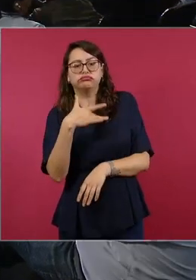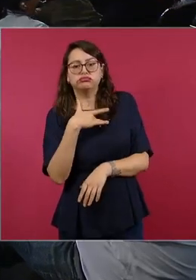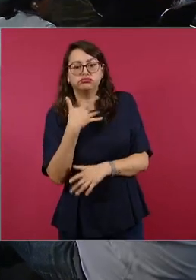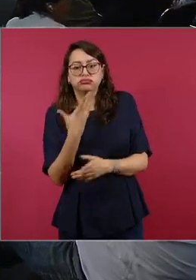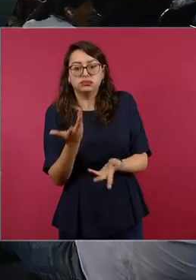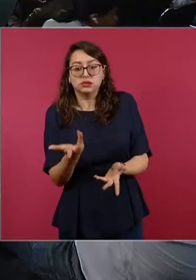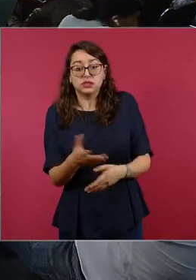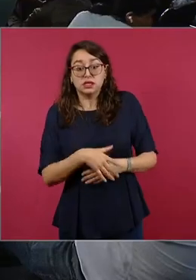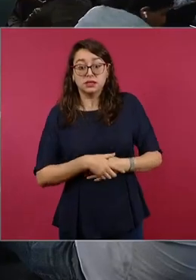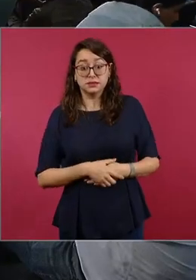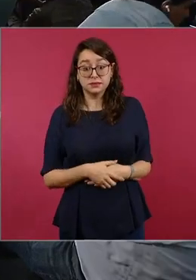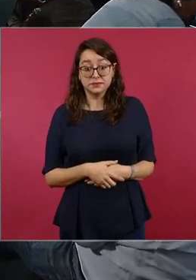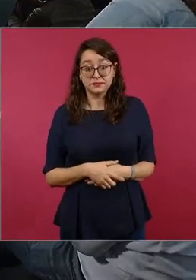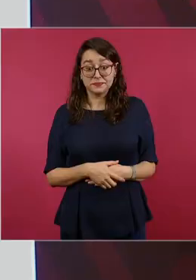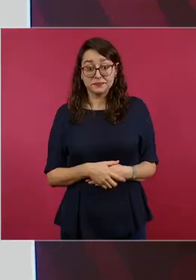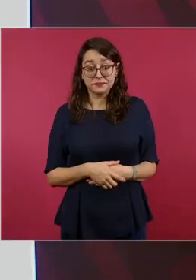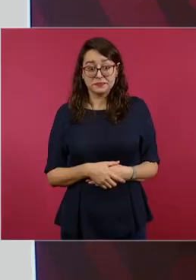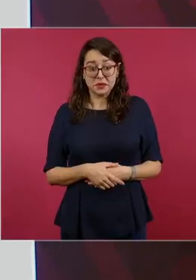cómo está el de Tepeitán.